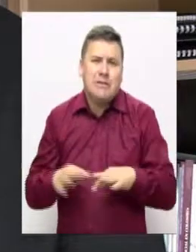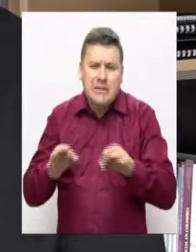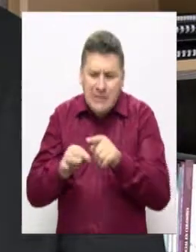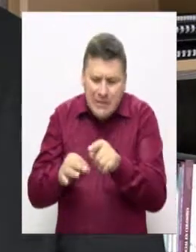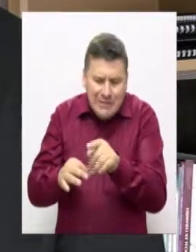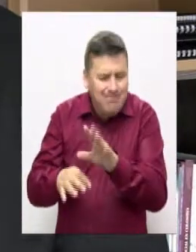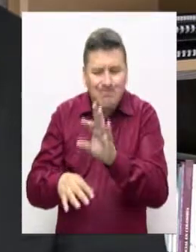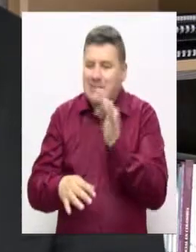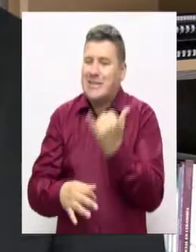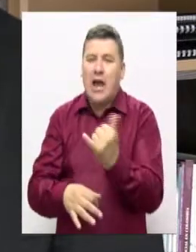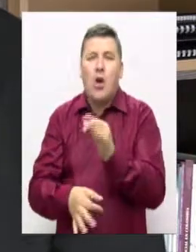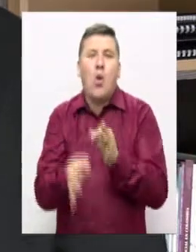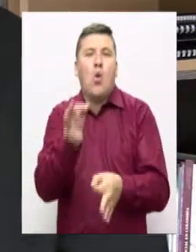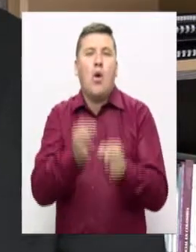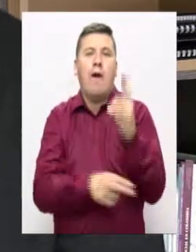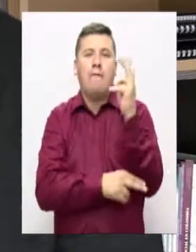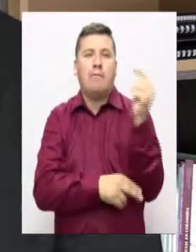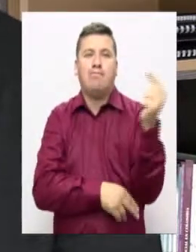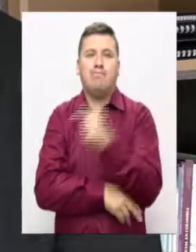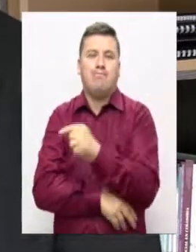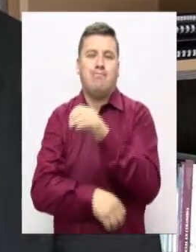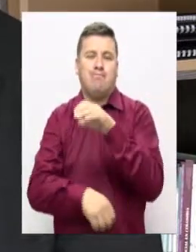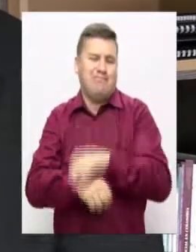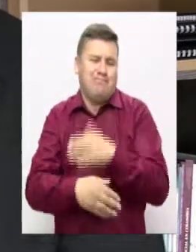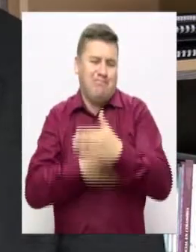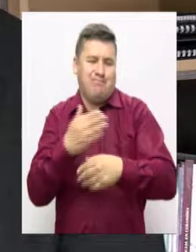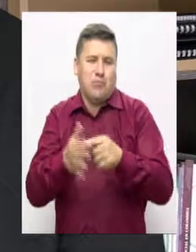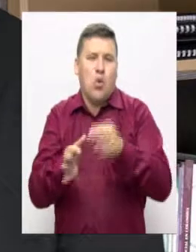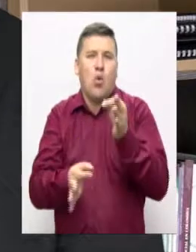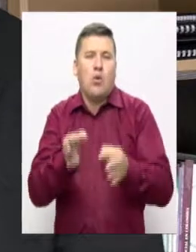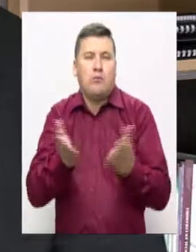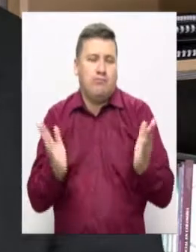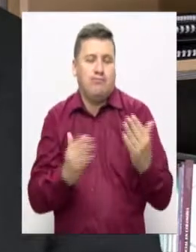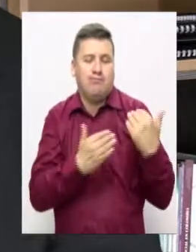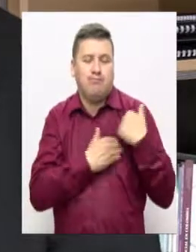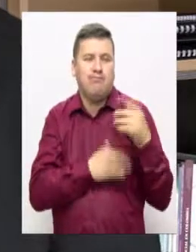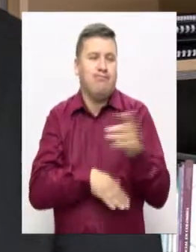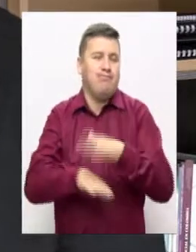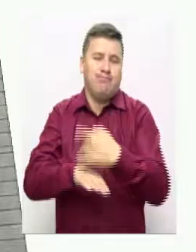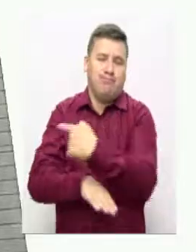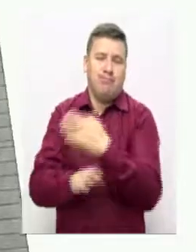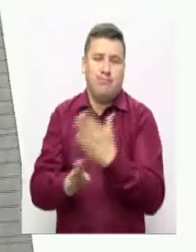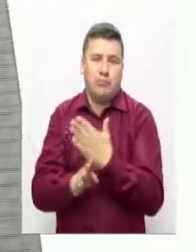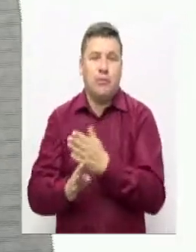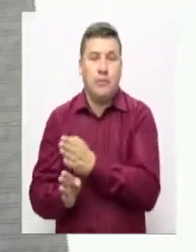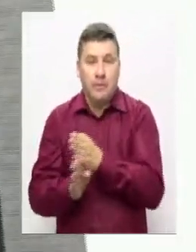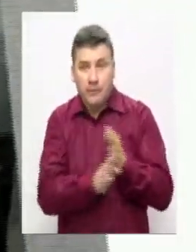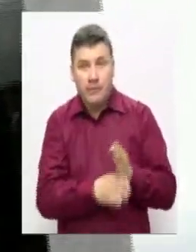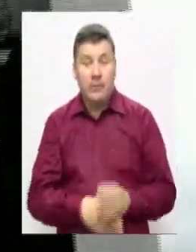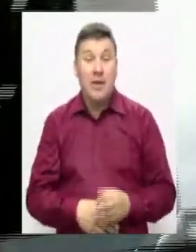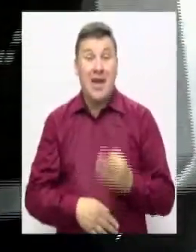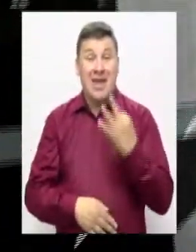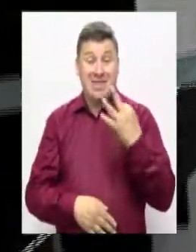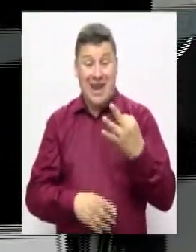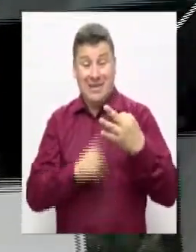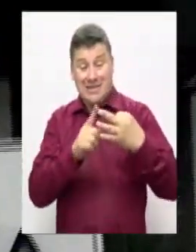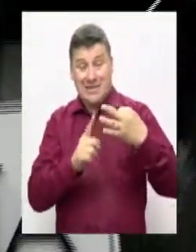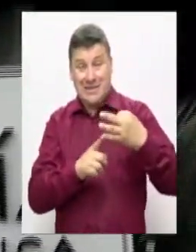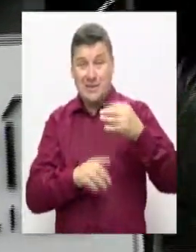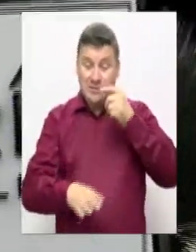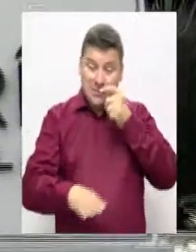más relevantes con el fin de que se haga en este caso los fallos correspondientes. En el caso de los tres